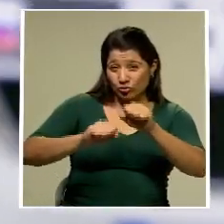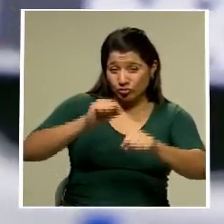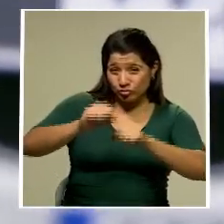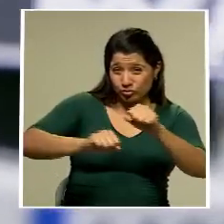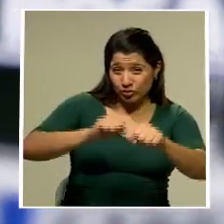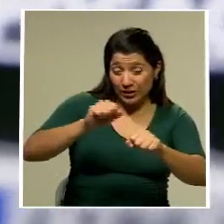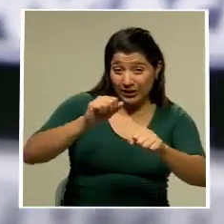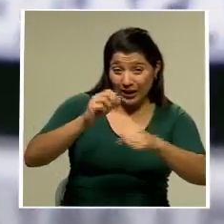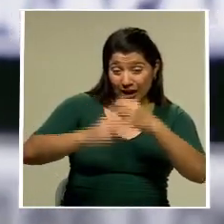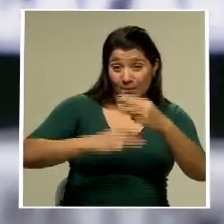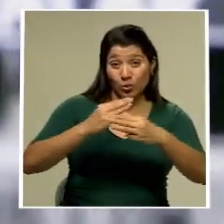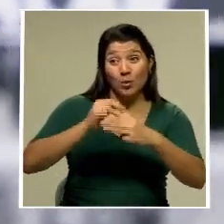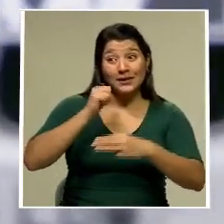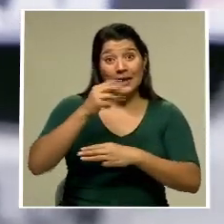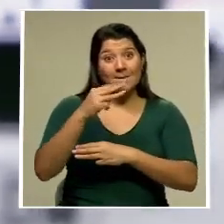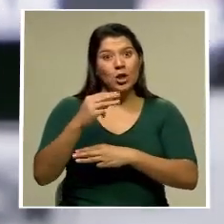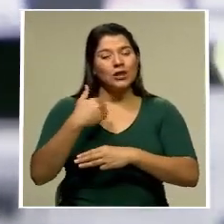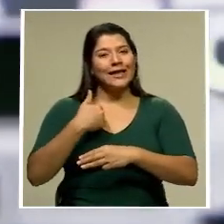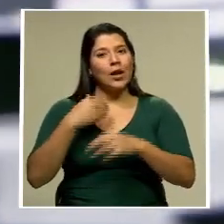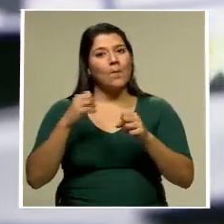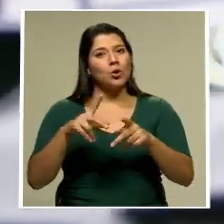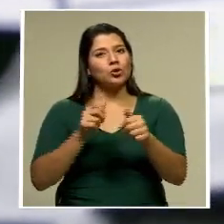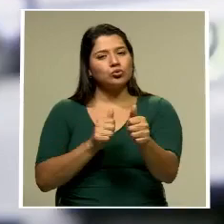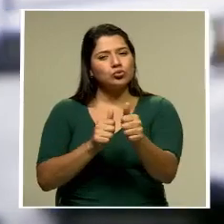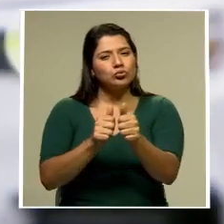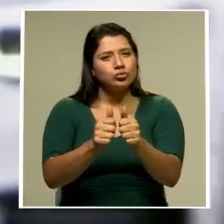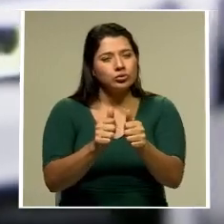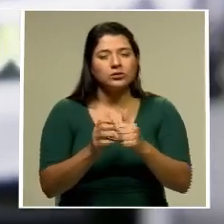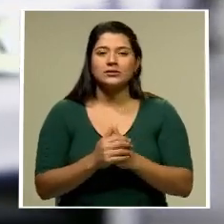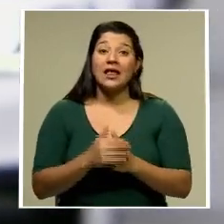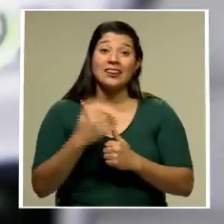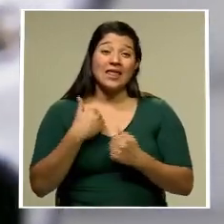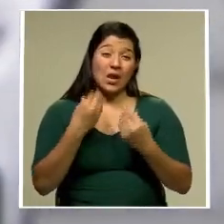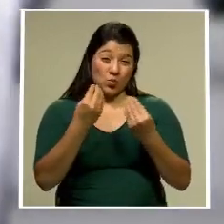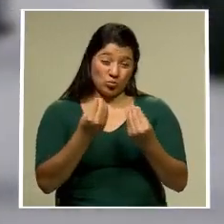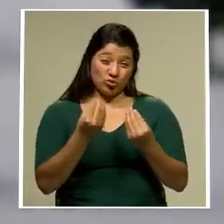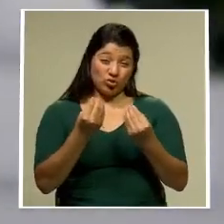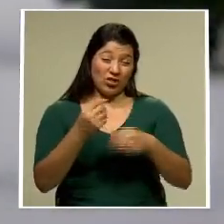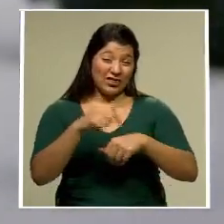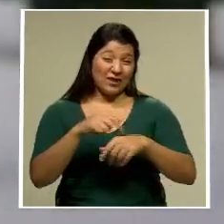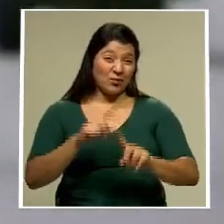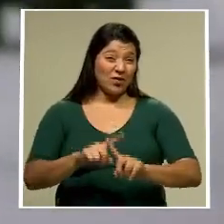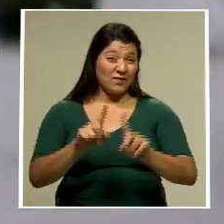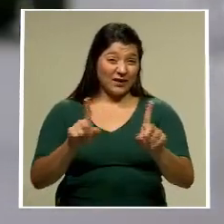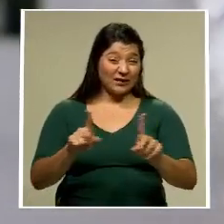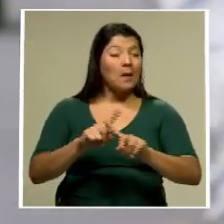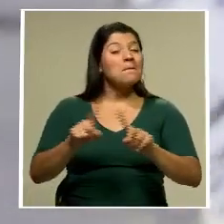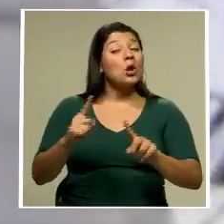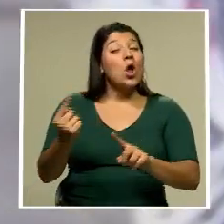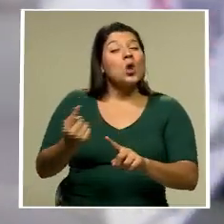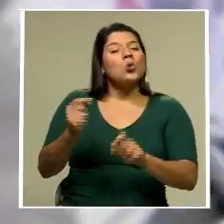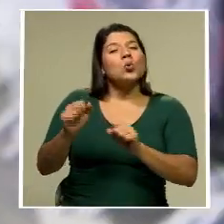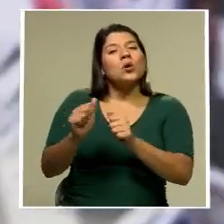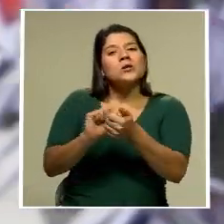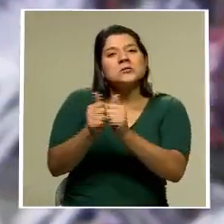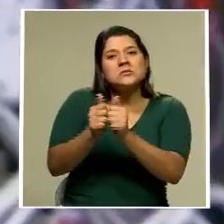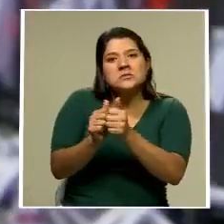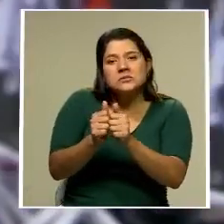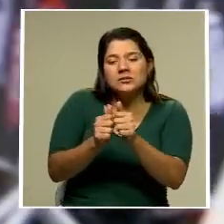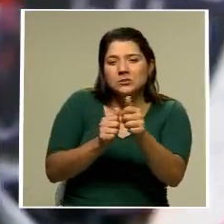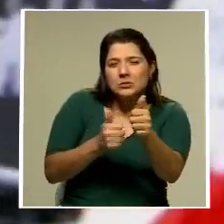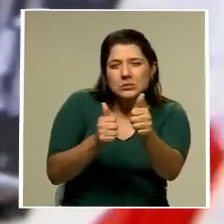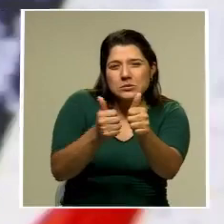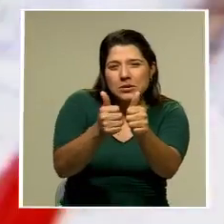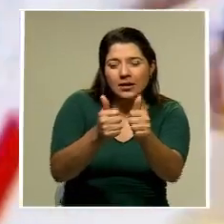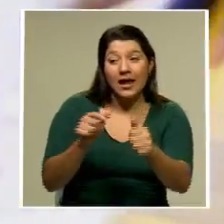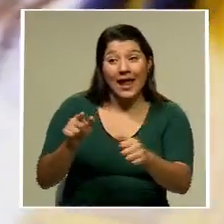la oportunidad de recortar. Si bien la ventaja es mucha, es quizá el único que pueda dar pelea y lograr una gesta épica. El ecuatoriano